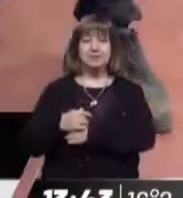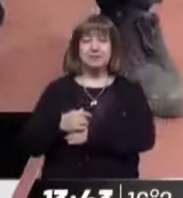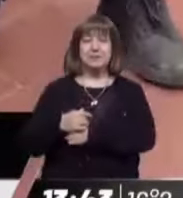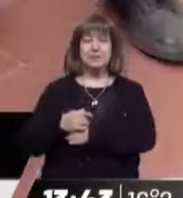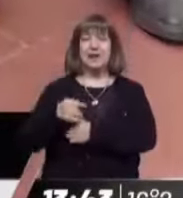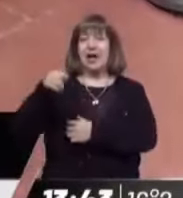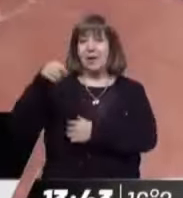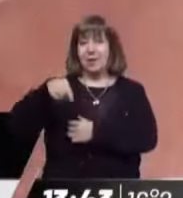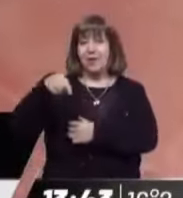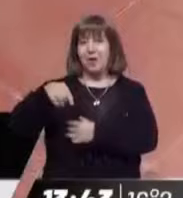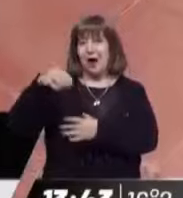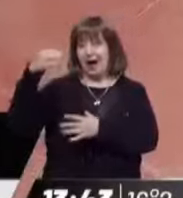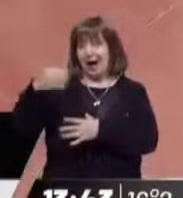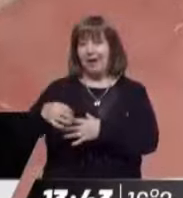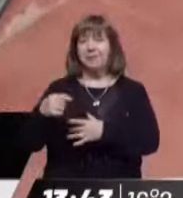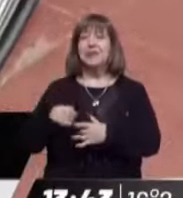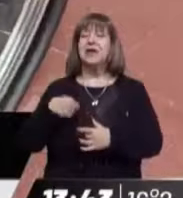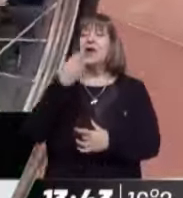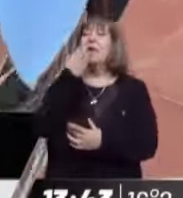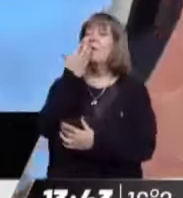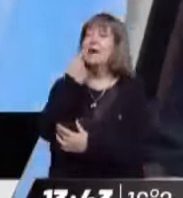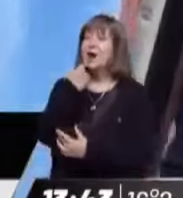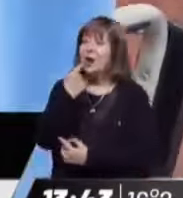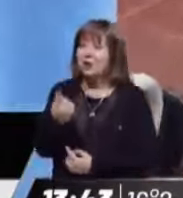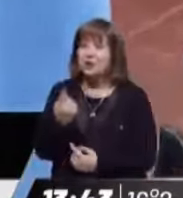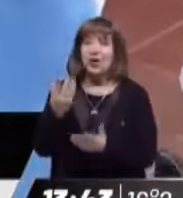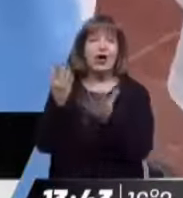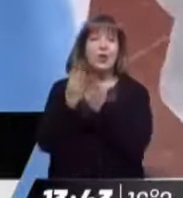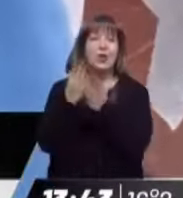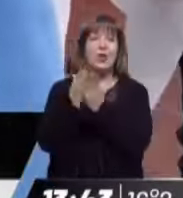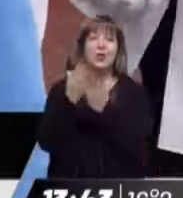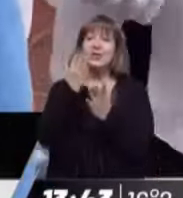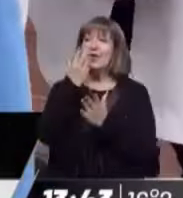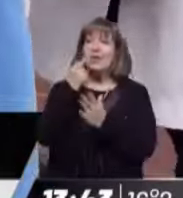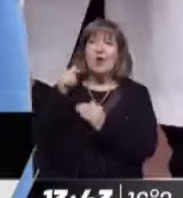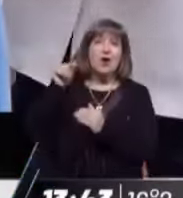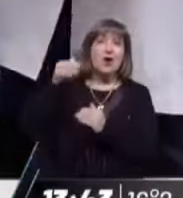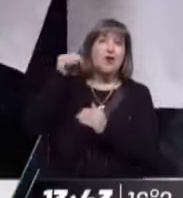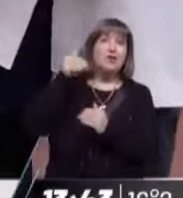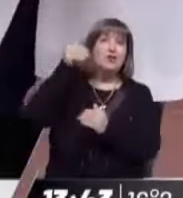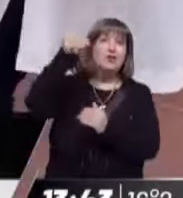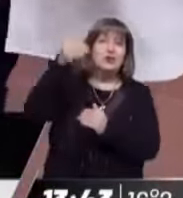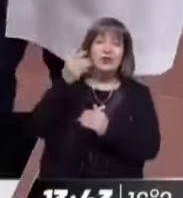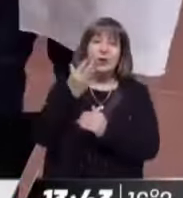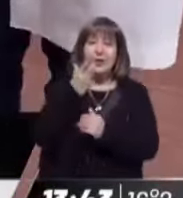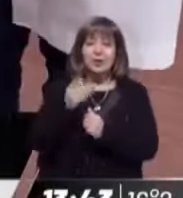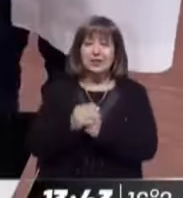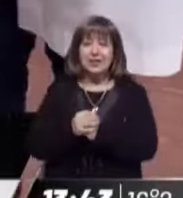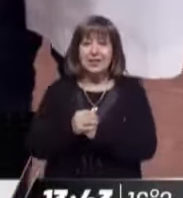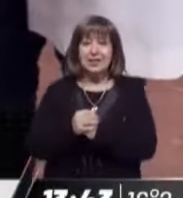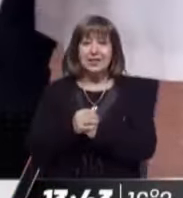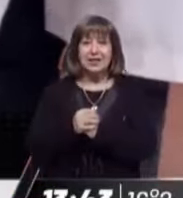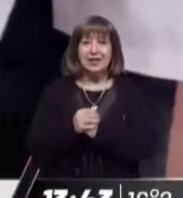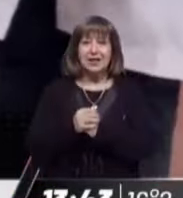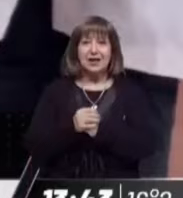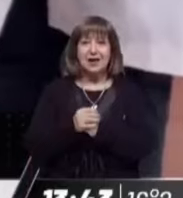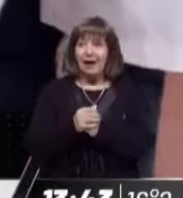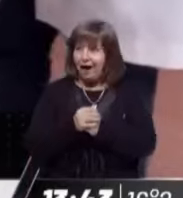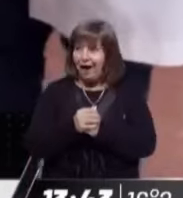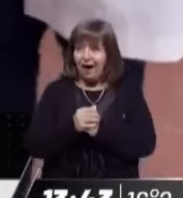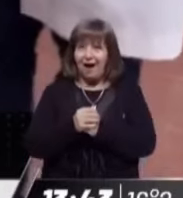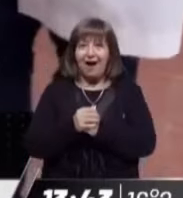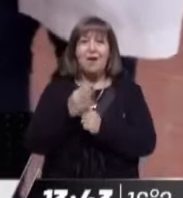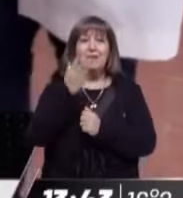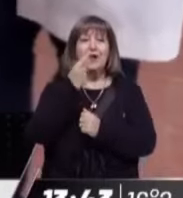Claro, va a ir ahí. ¿Qué te gusta, además de estudiar? ¿Qué querés estudiar? ¿Qué te gusta hacer? Periodista deportivo. Muy bien. ¿Periodista